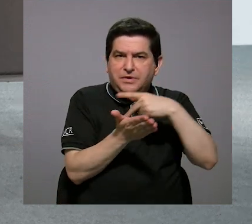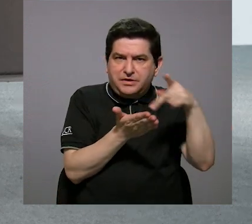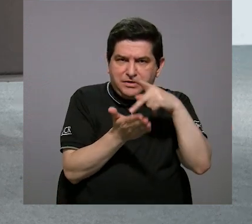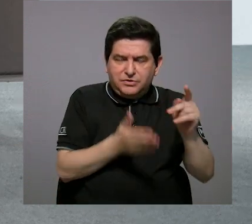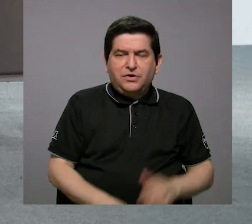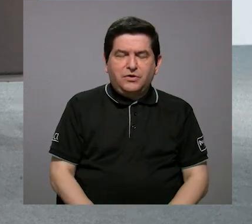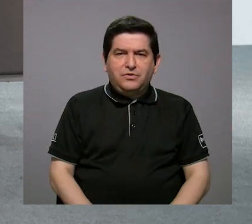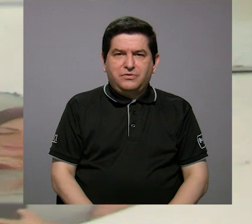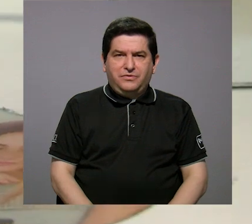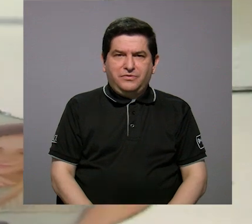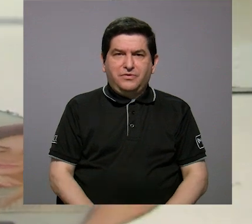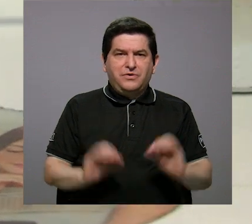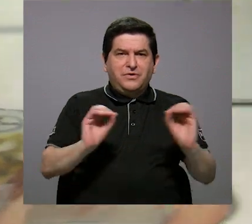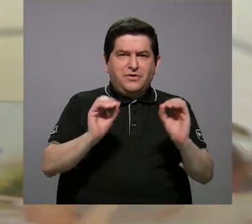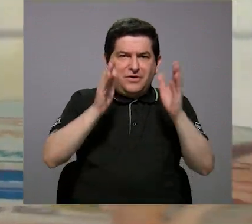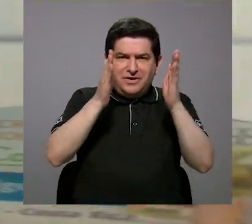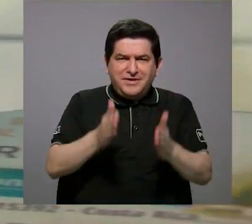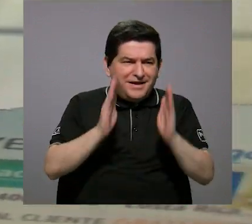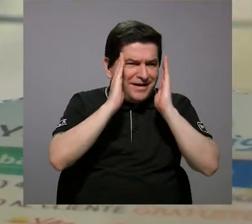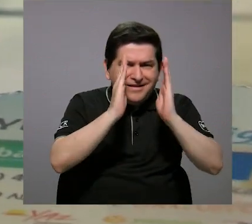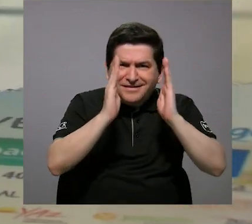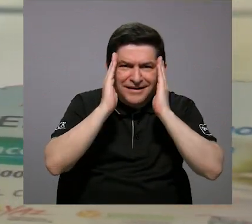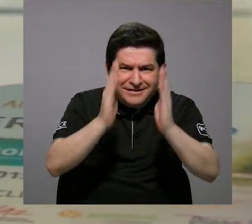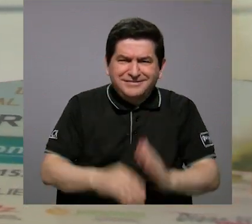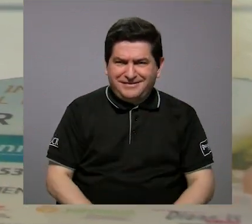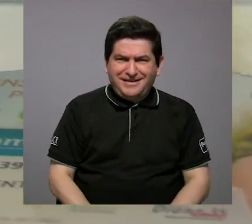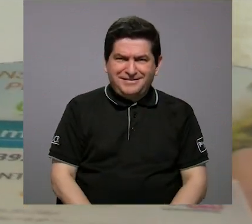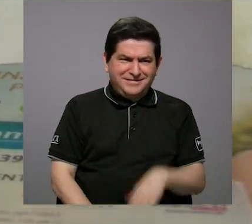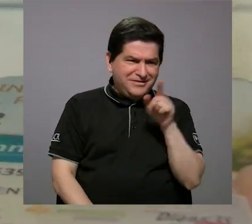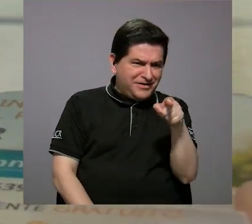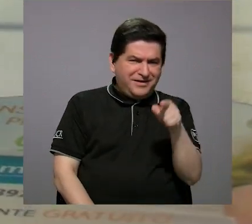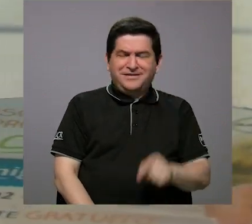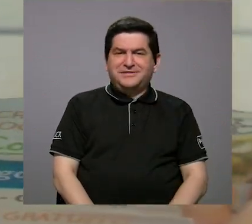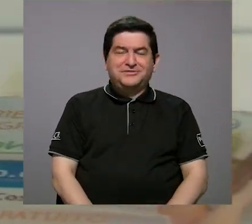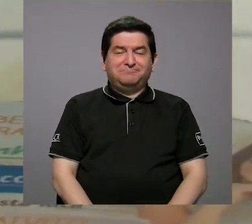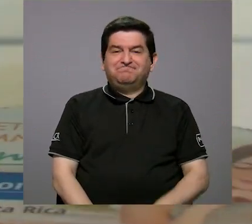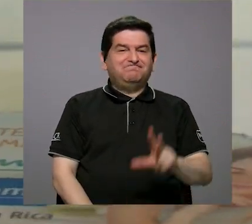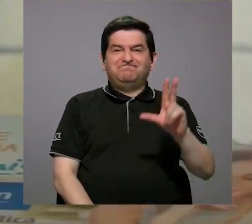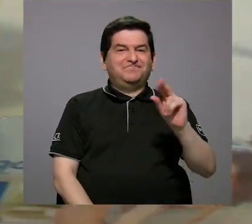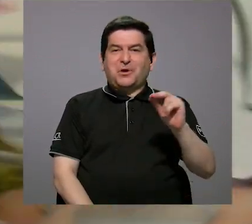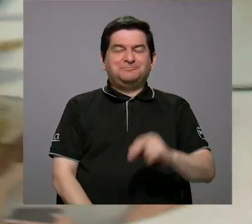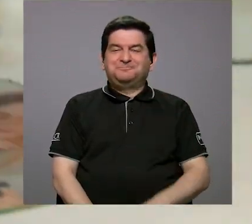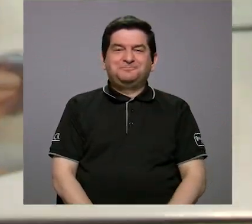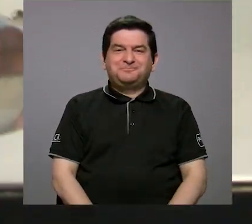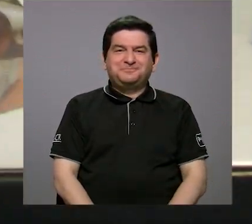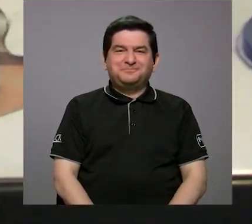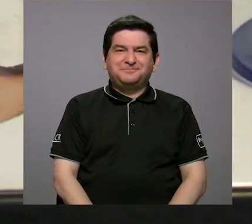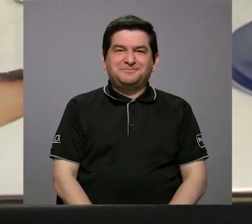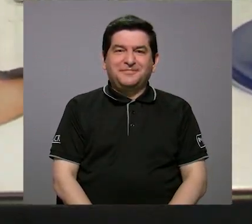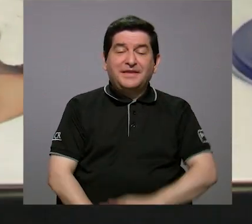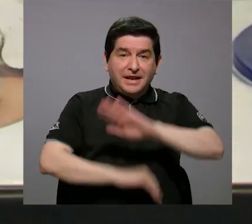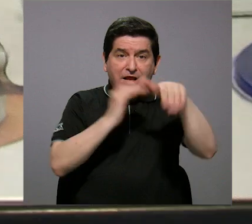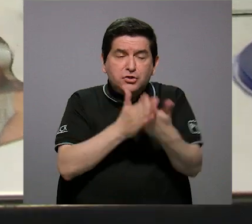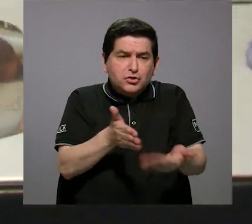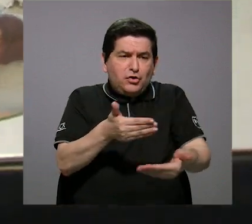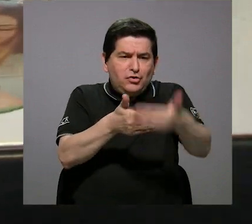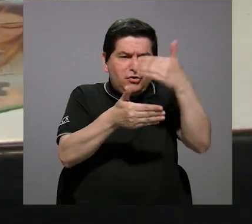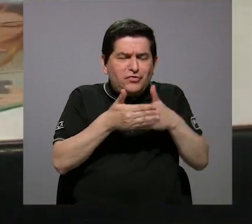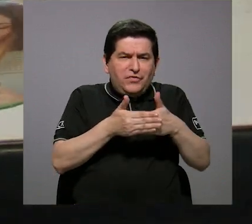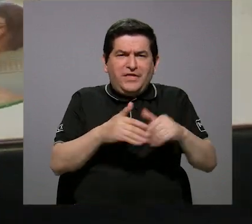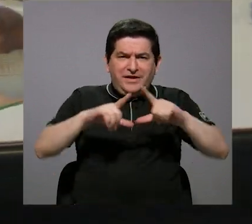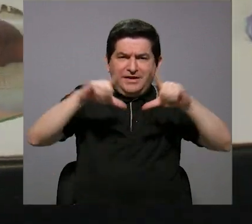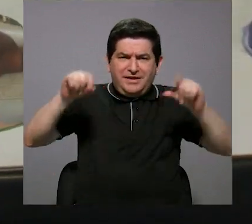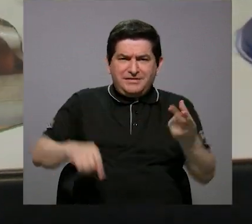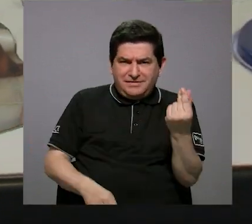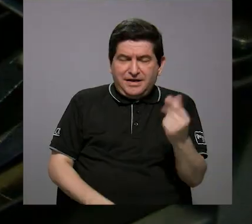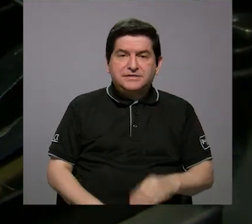pagos de bienes y servicios. Y nadie le pone atención a lo que significa un aparatito de esos. Sí. Realmente, ¿verdad? De todo lo que está detrás de esos